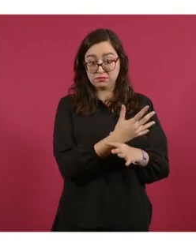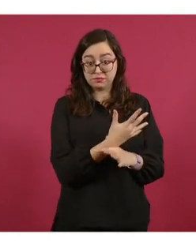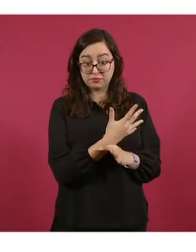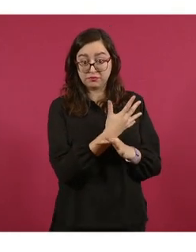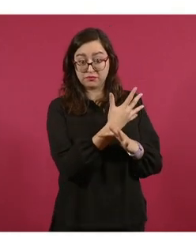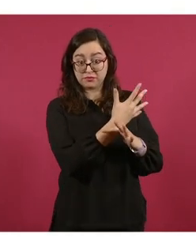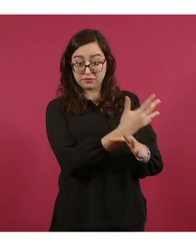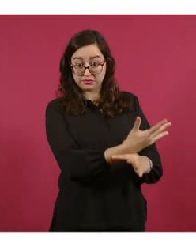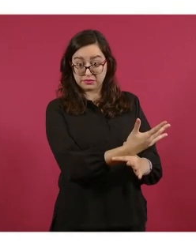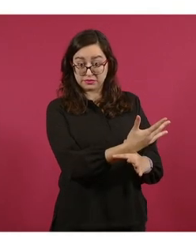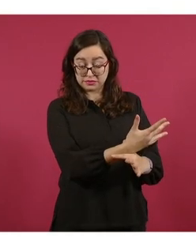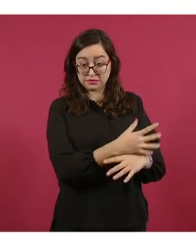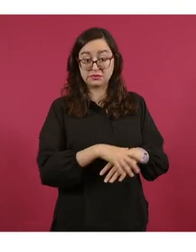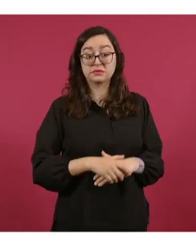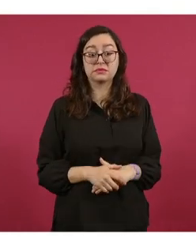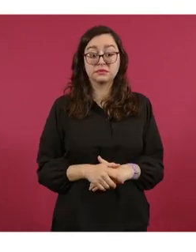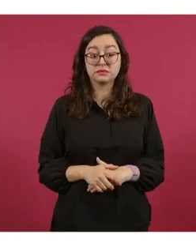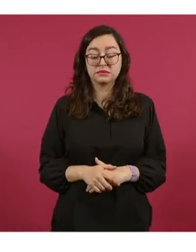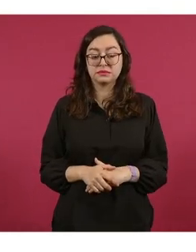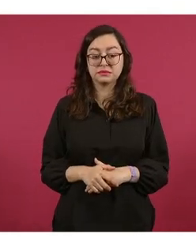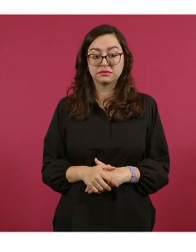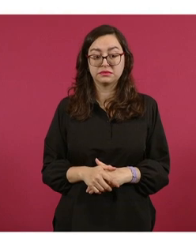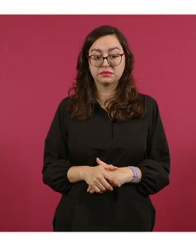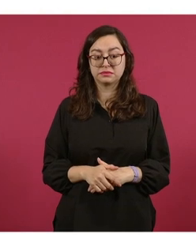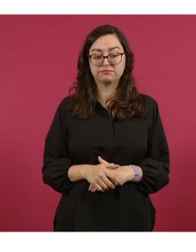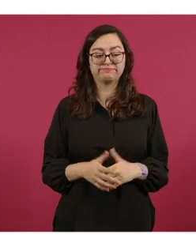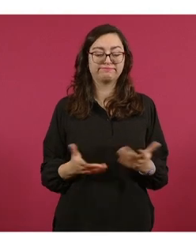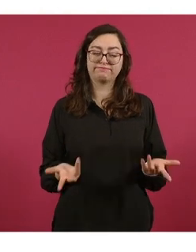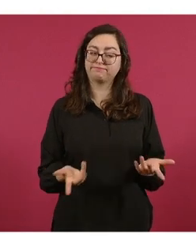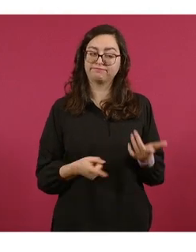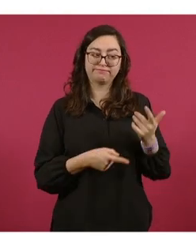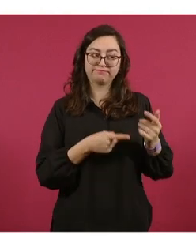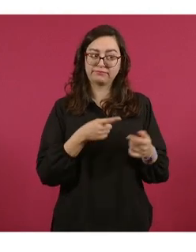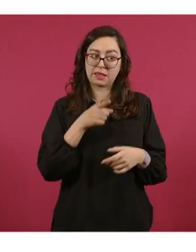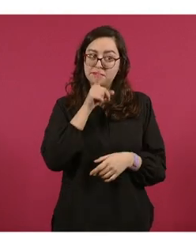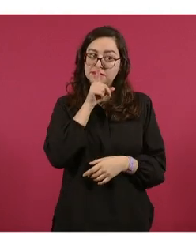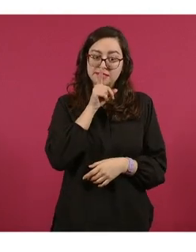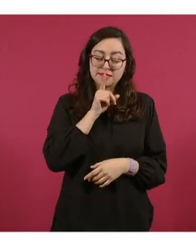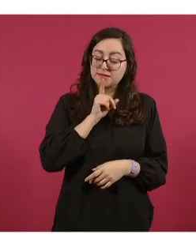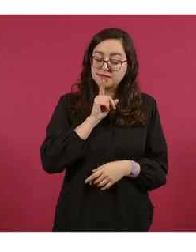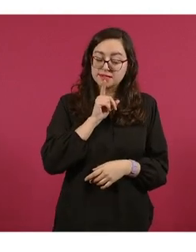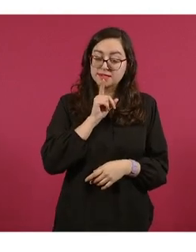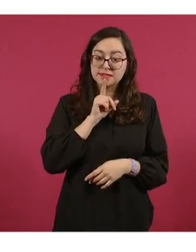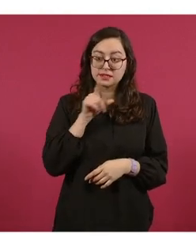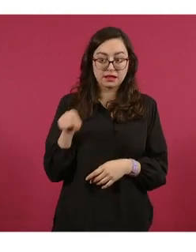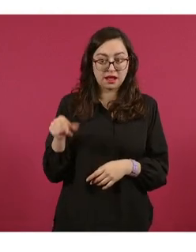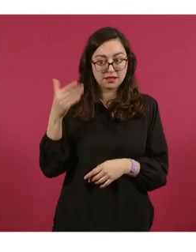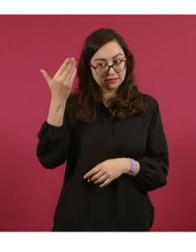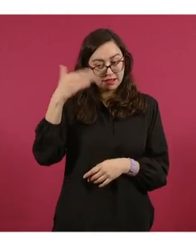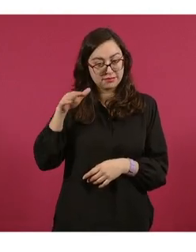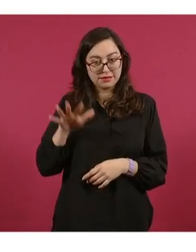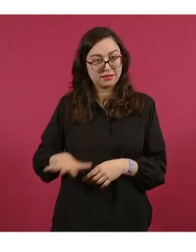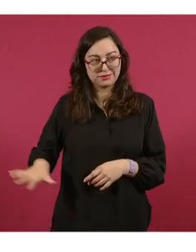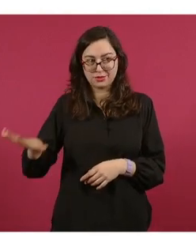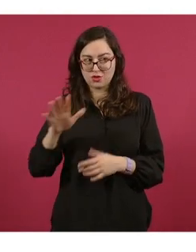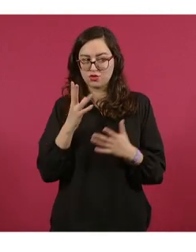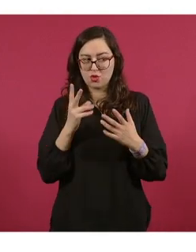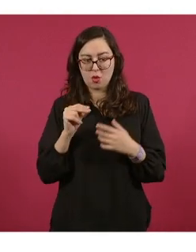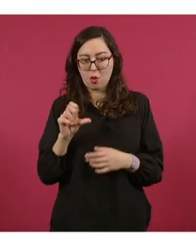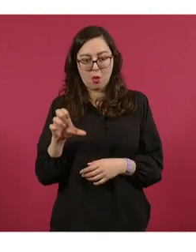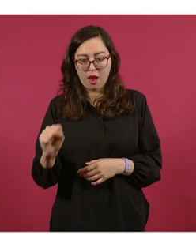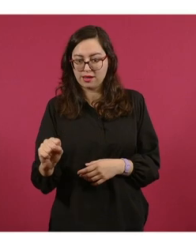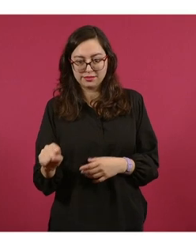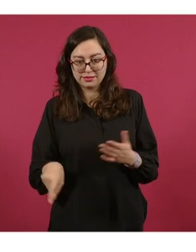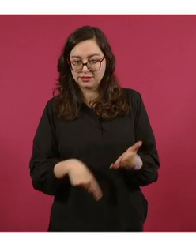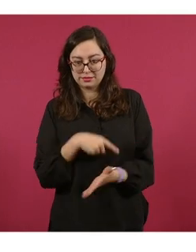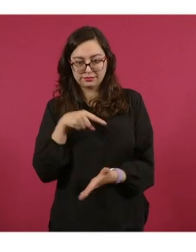150-800 y al que se refieren los medios de desinformación. Y aquí vemos, bueno, esta es la nota